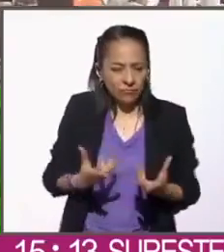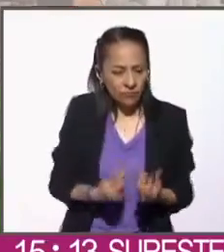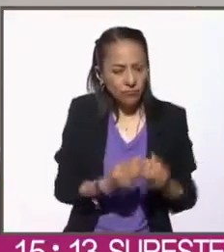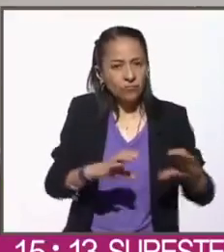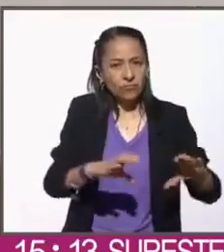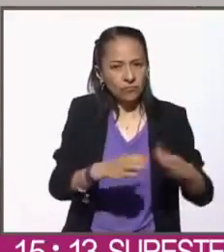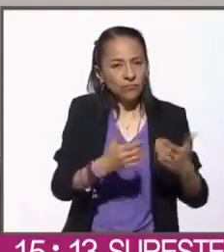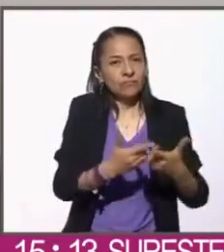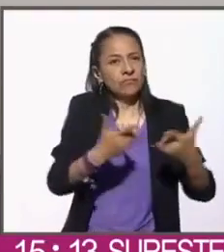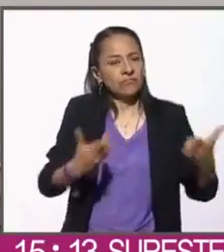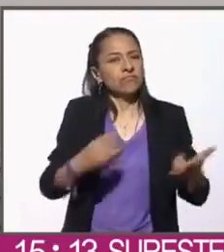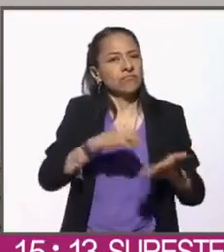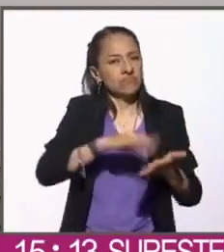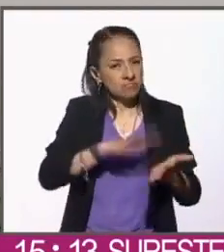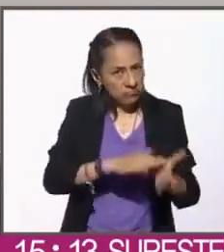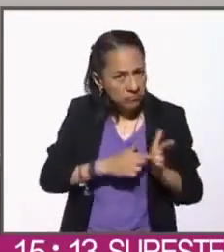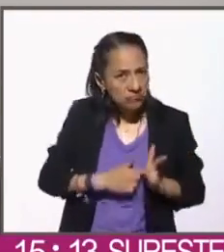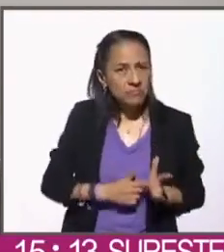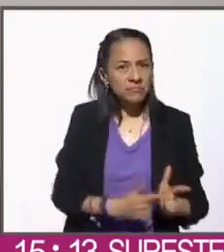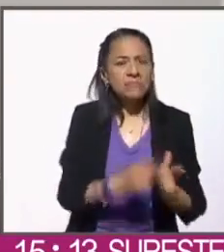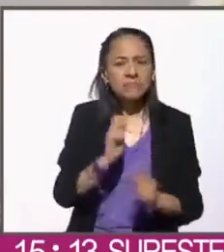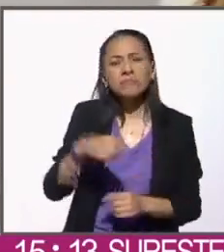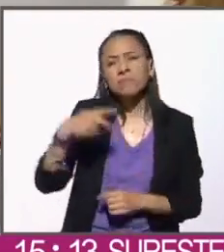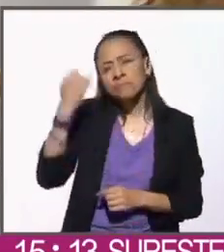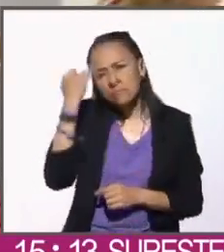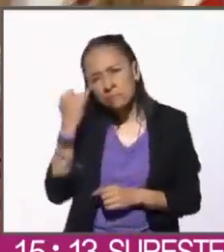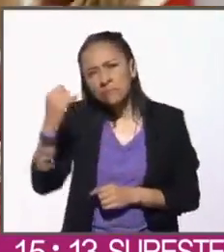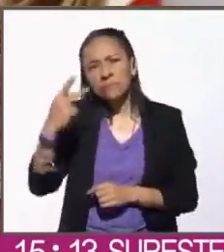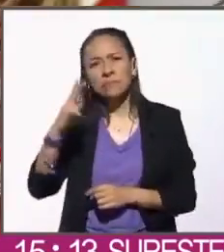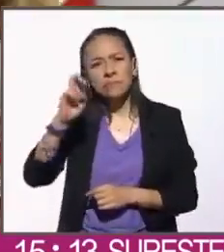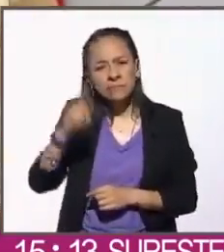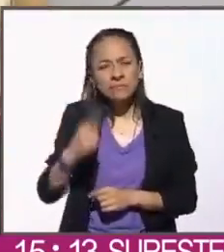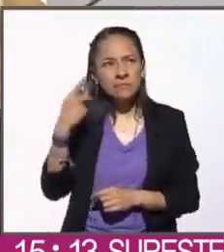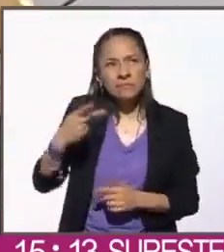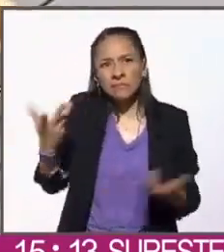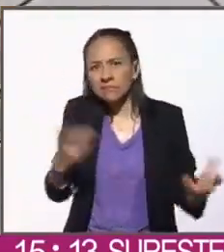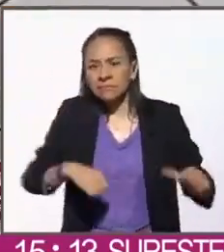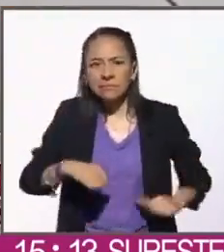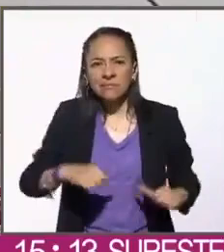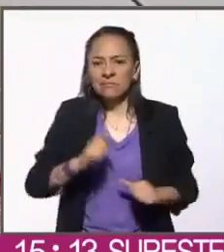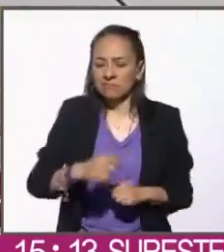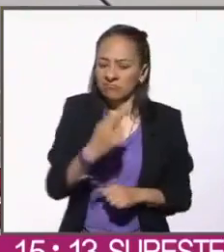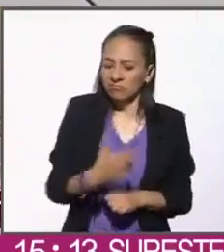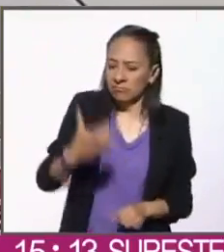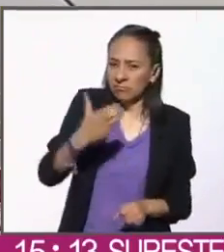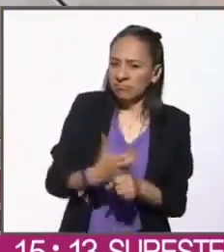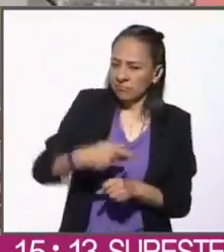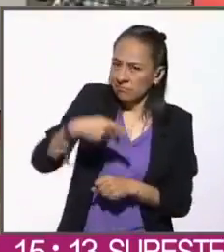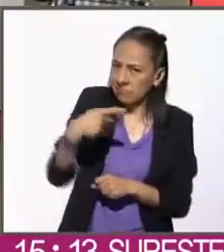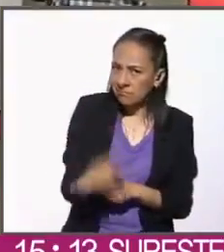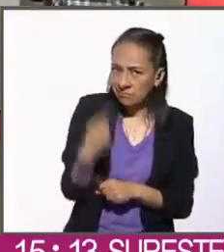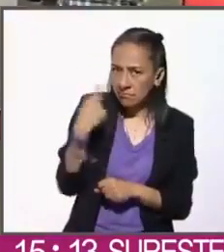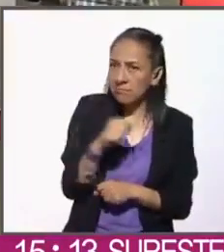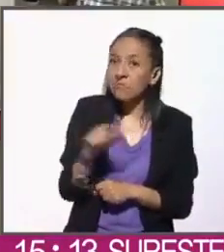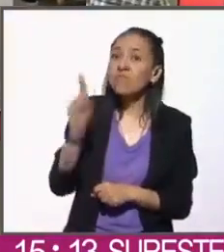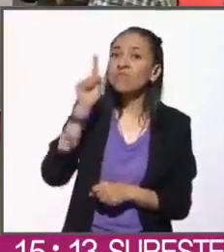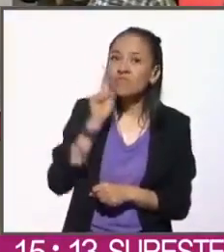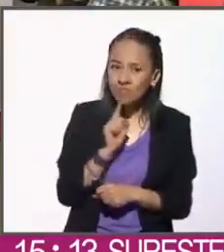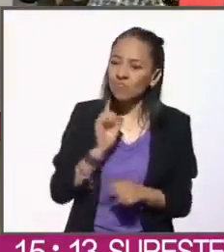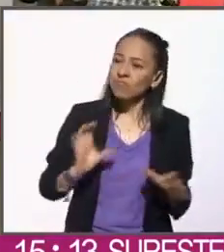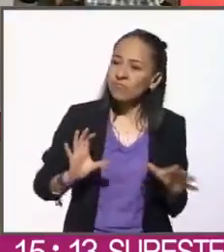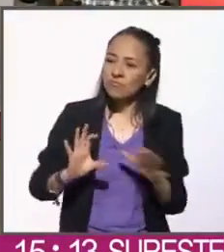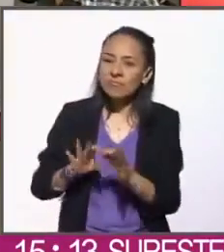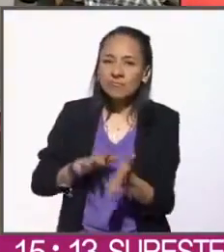Historia, presentó su plan de acciones República de y para las mujeres en vísperas precisamente del